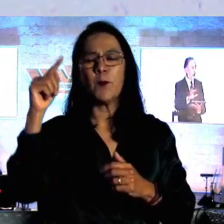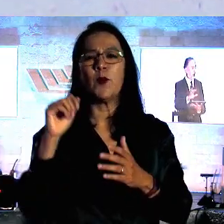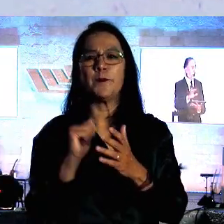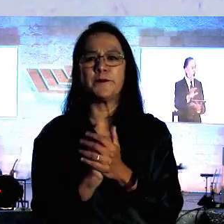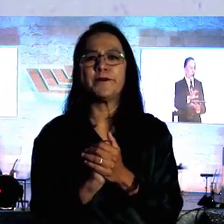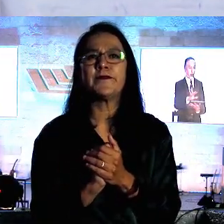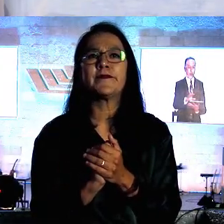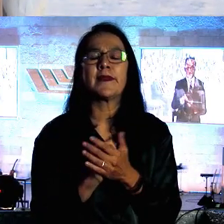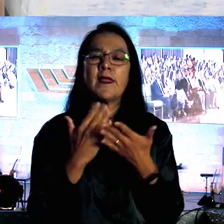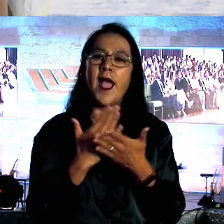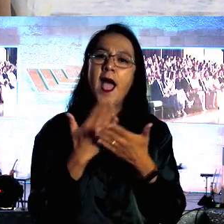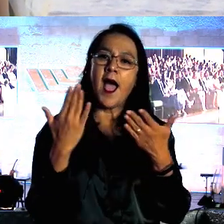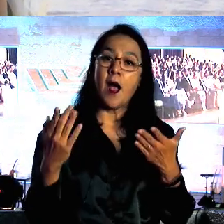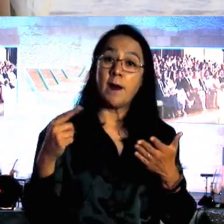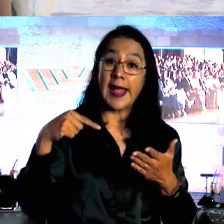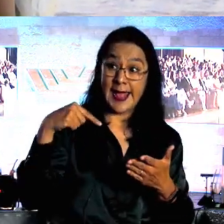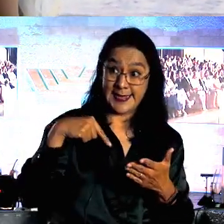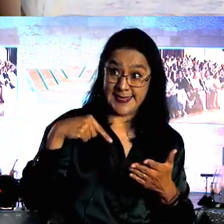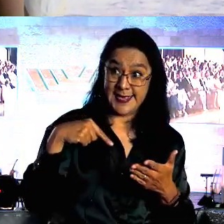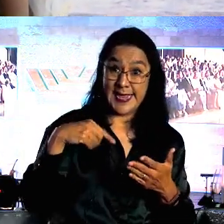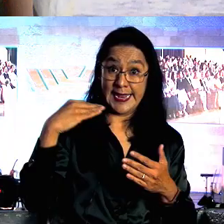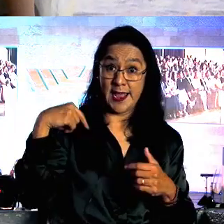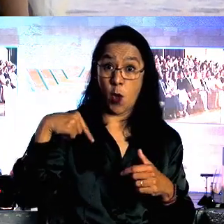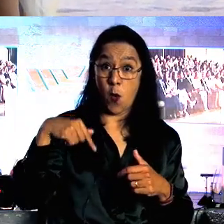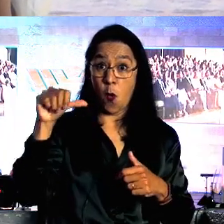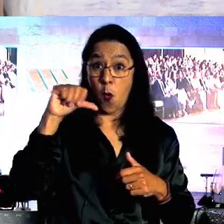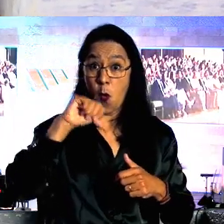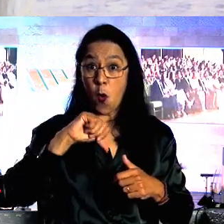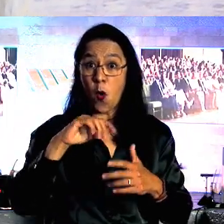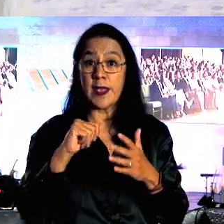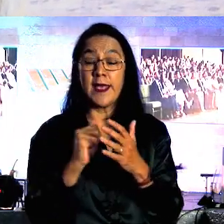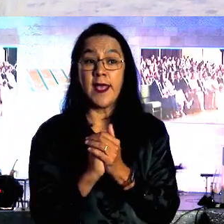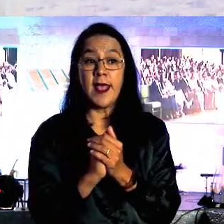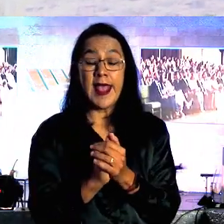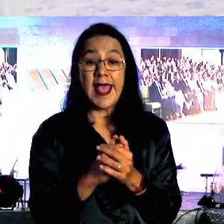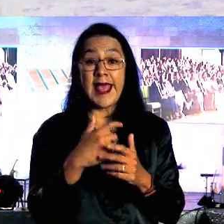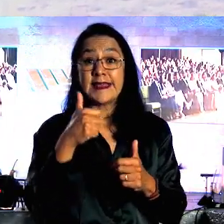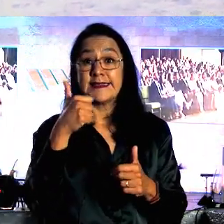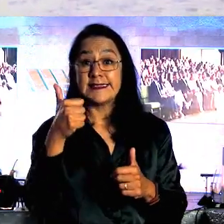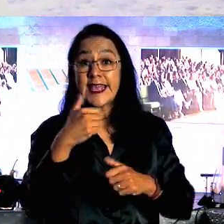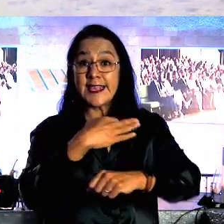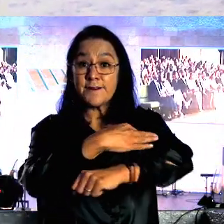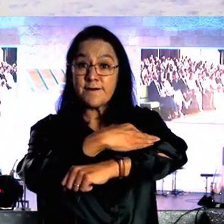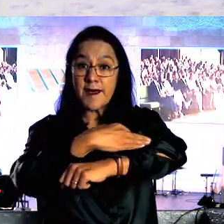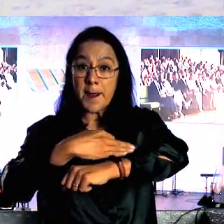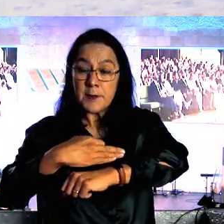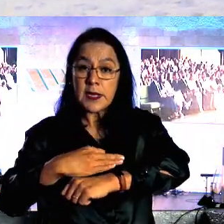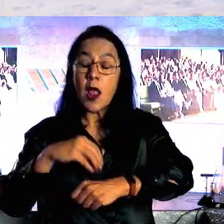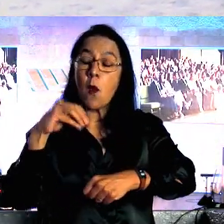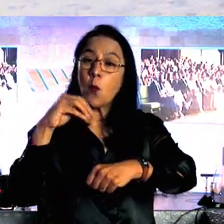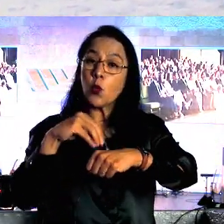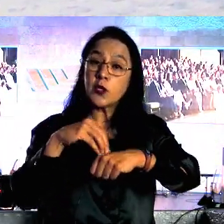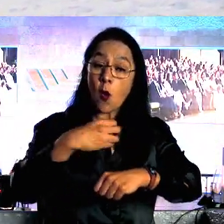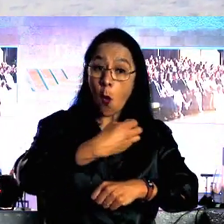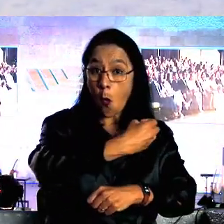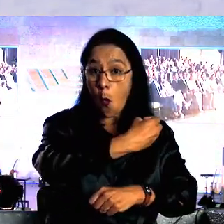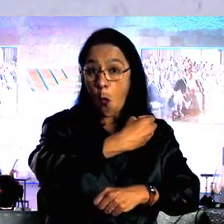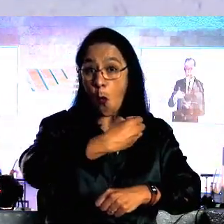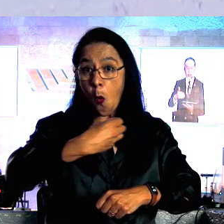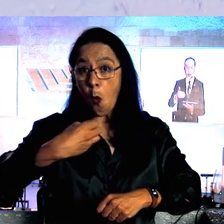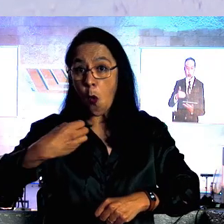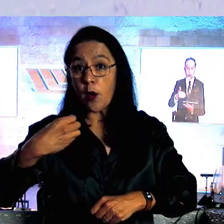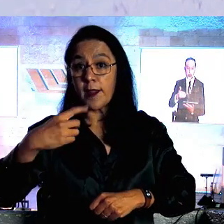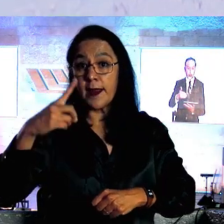porque yo les garantizo ustedes al haberle pedido perdón a Dios y al haber tomado este paso empezarán a